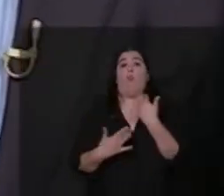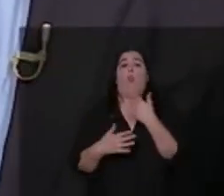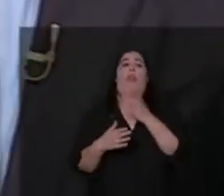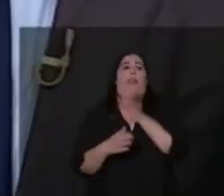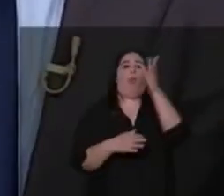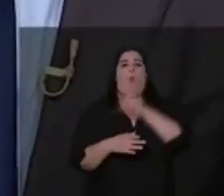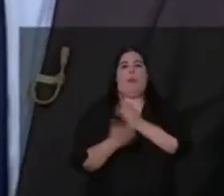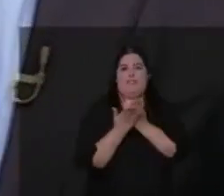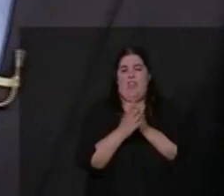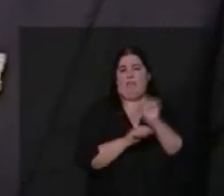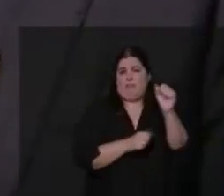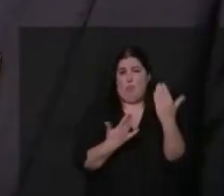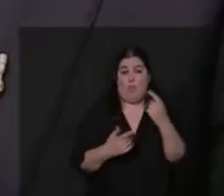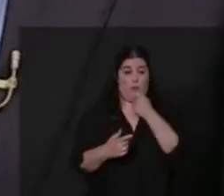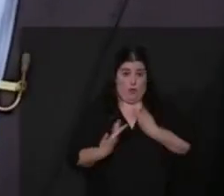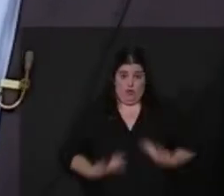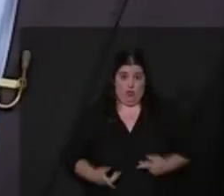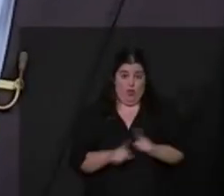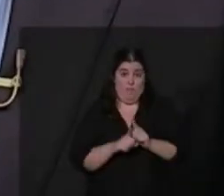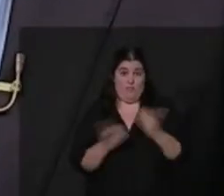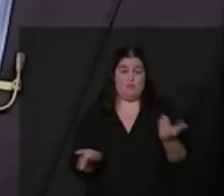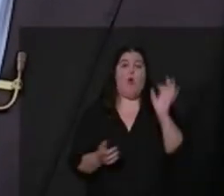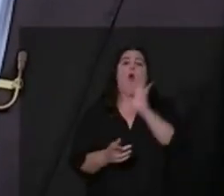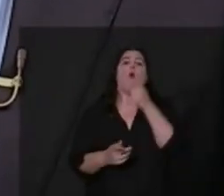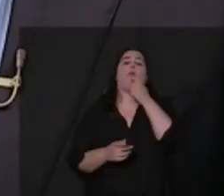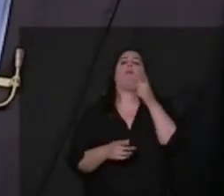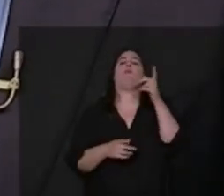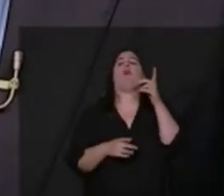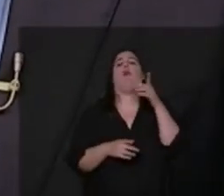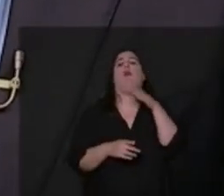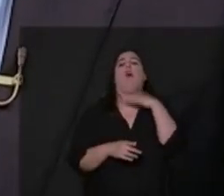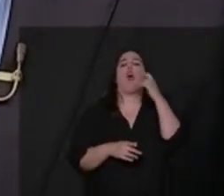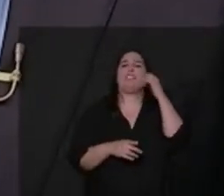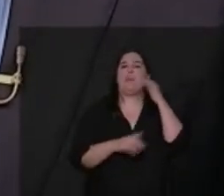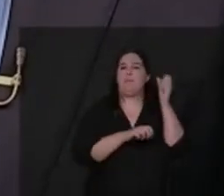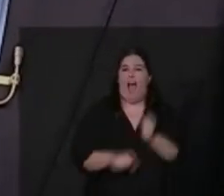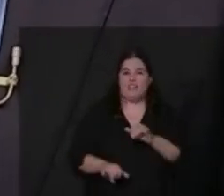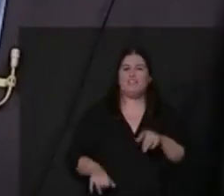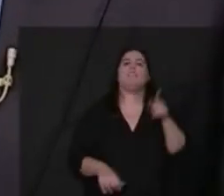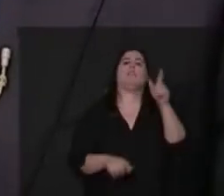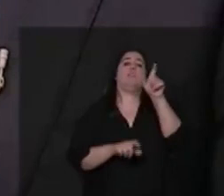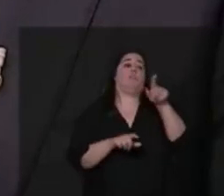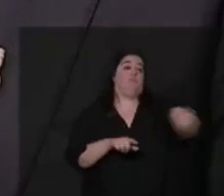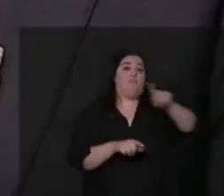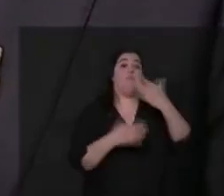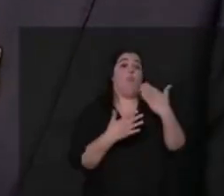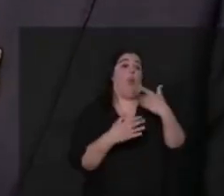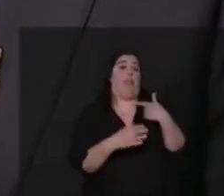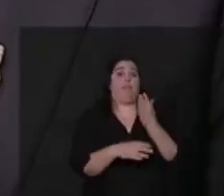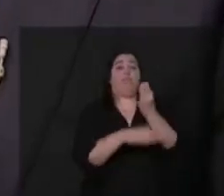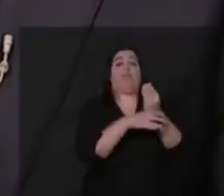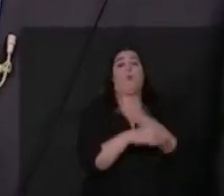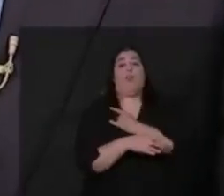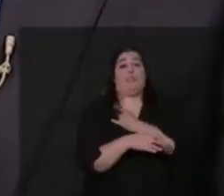que el 90% de los chicos que van a la Universidad de José C. Paso de Florencio Varela sean primera generación de estudiantes